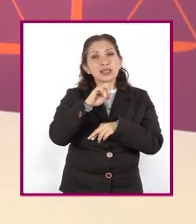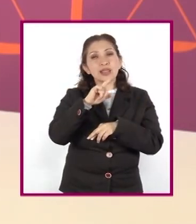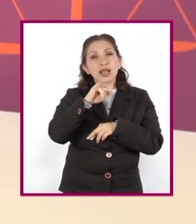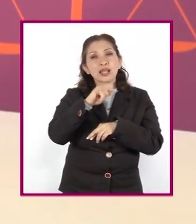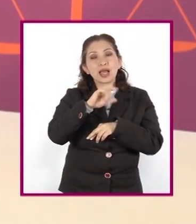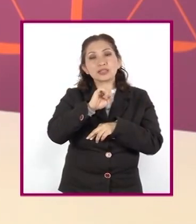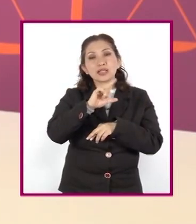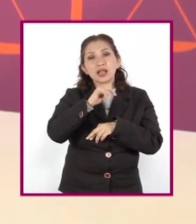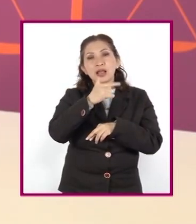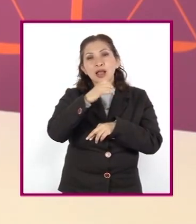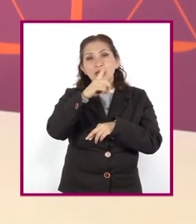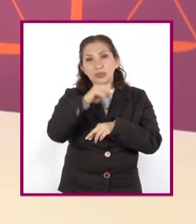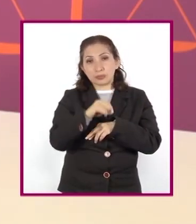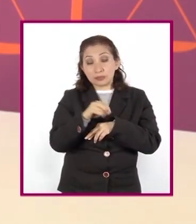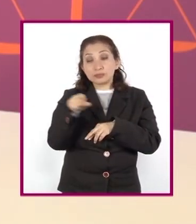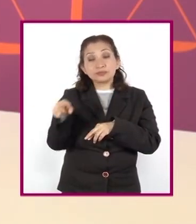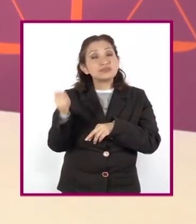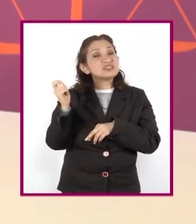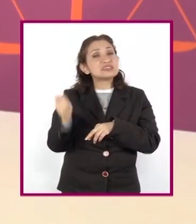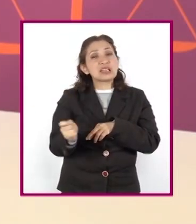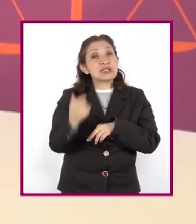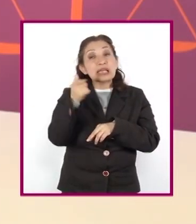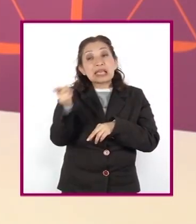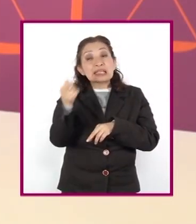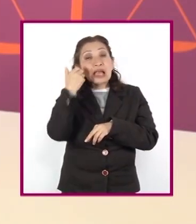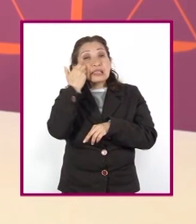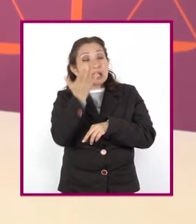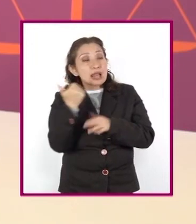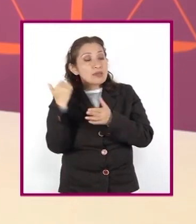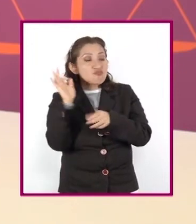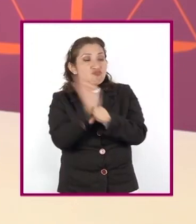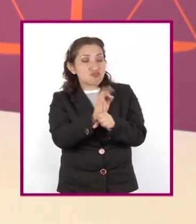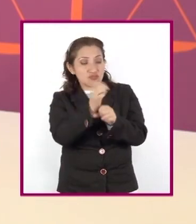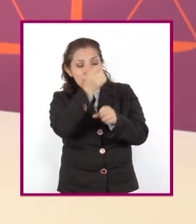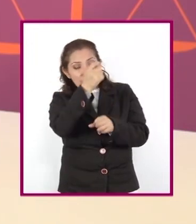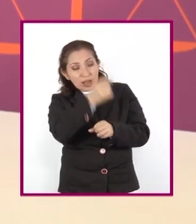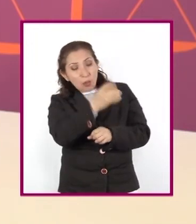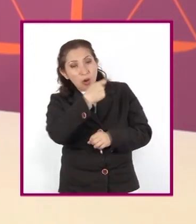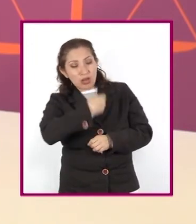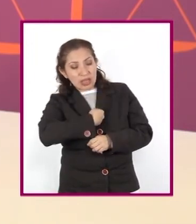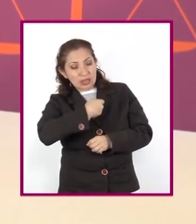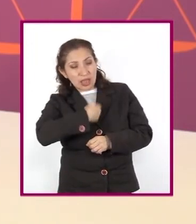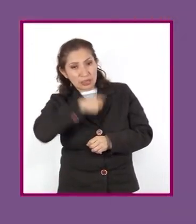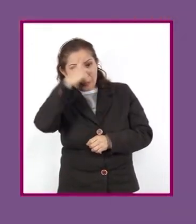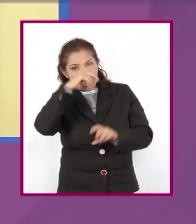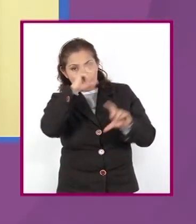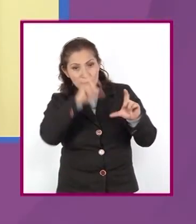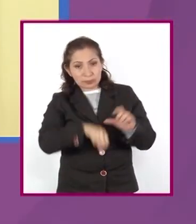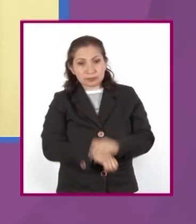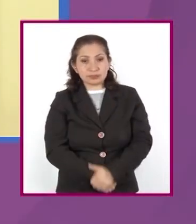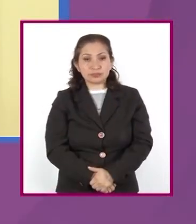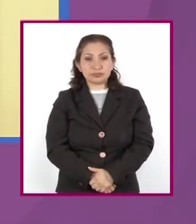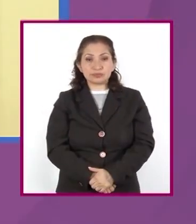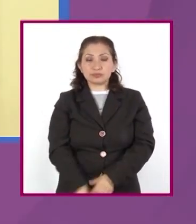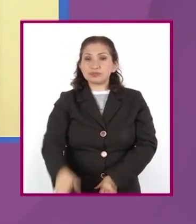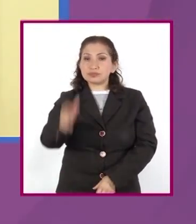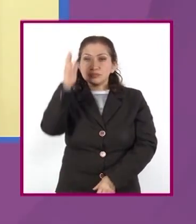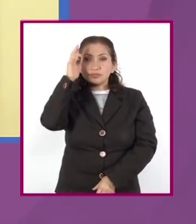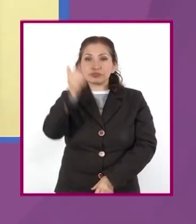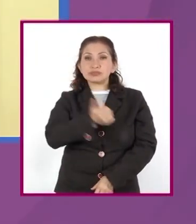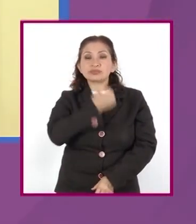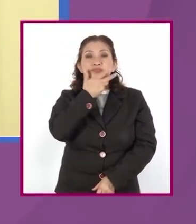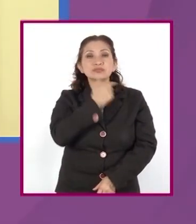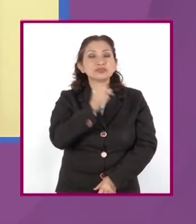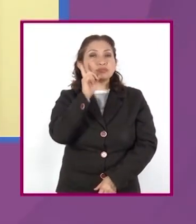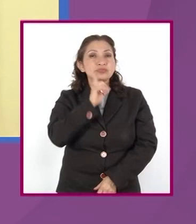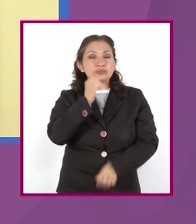Salgado Espinosa, el cual busca fortalecer la identidad nacional. ¿Qué tal, alumnas y